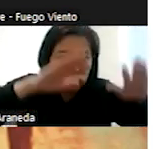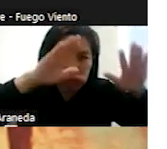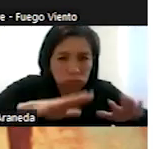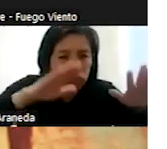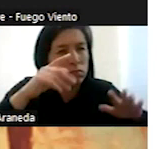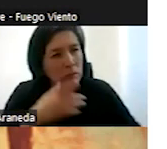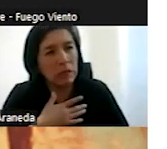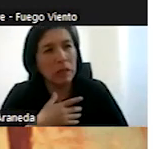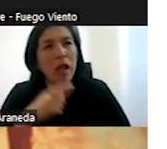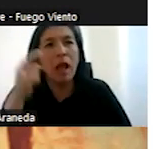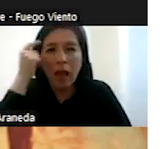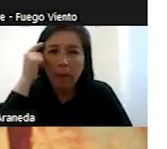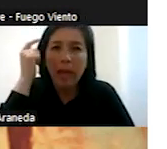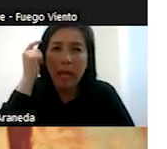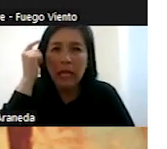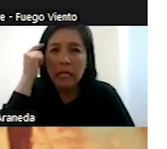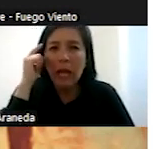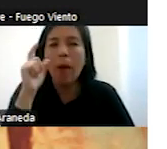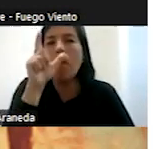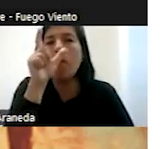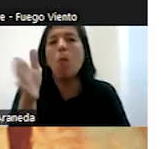acabada acerca de lo que es la muerte.